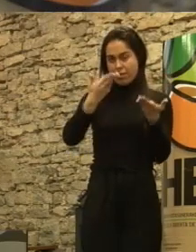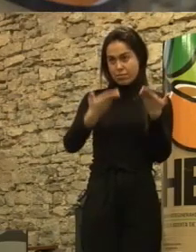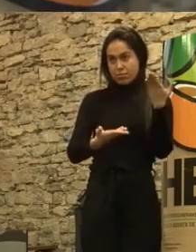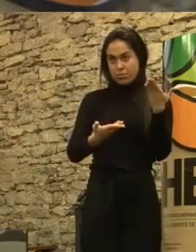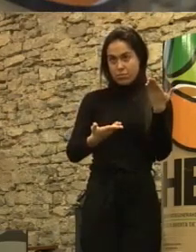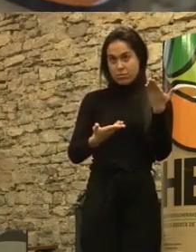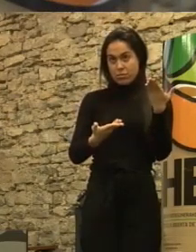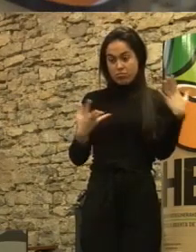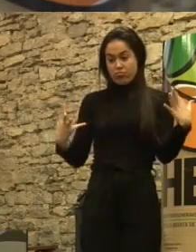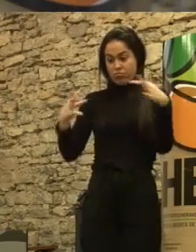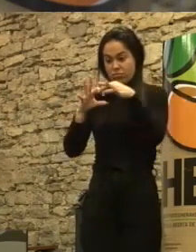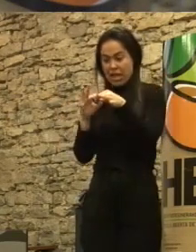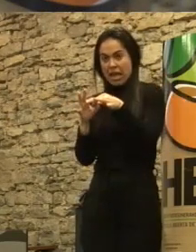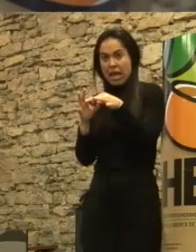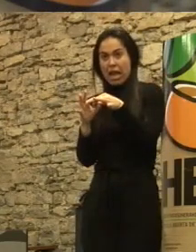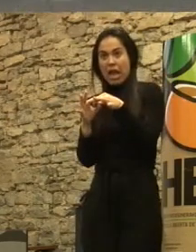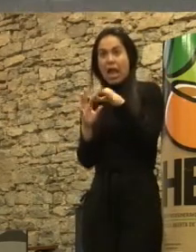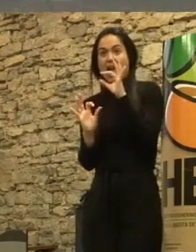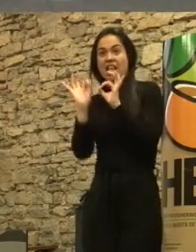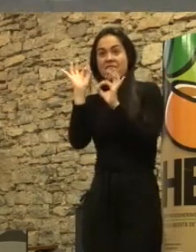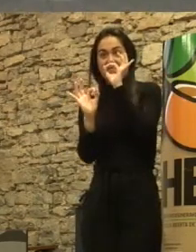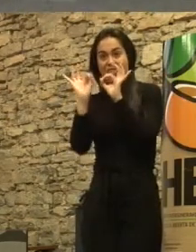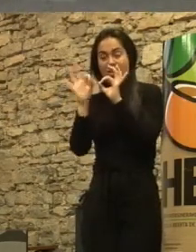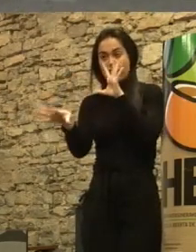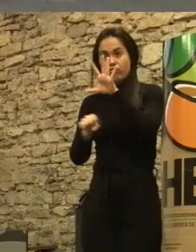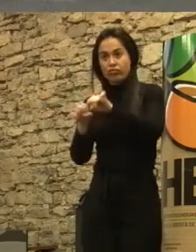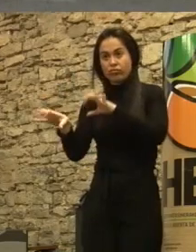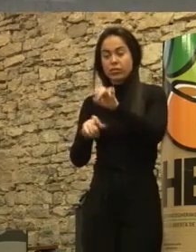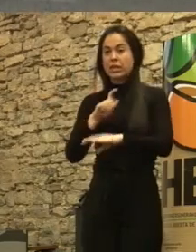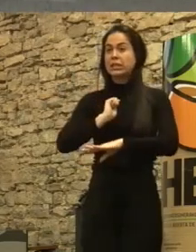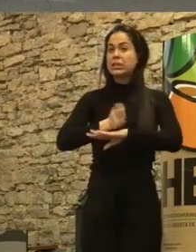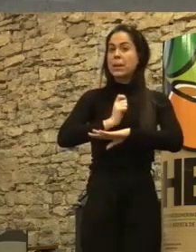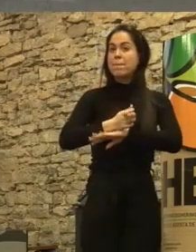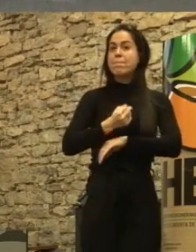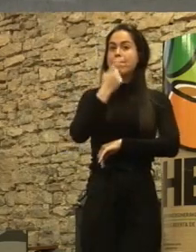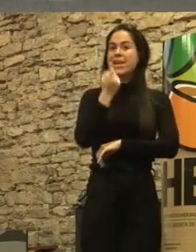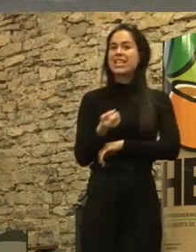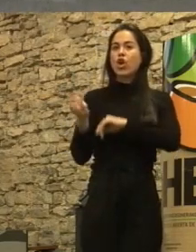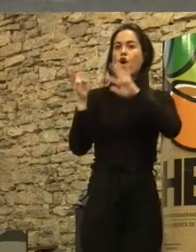según el índice de consumo, la pensión mínima de 1.080 euros,